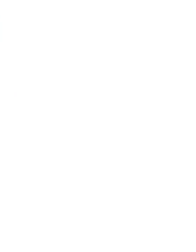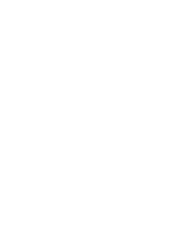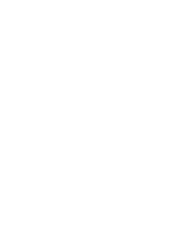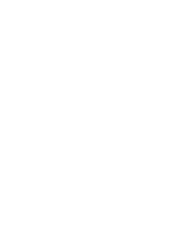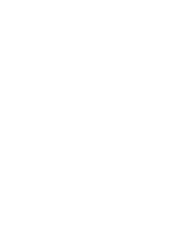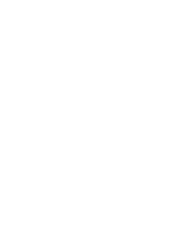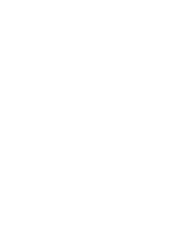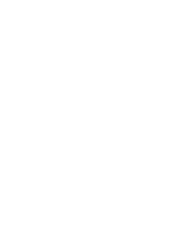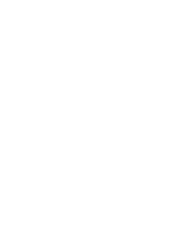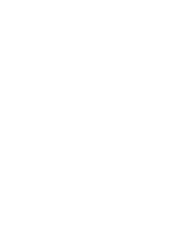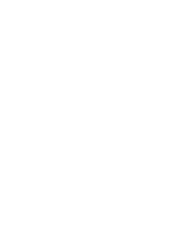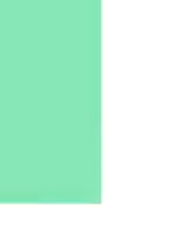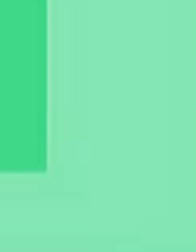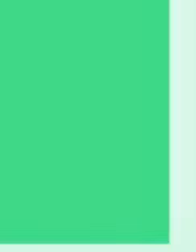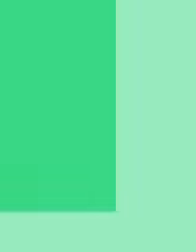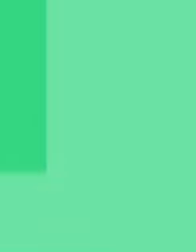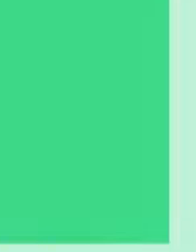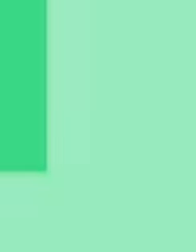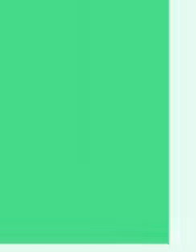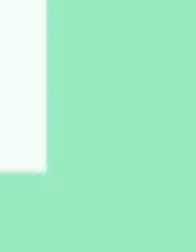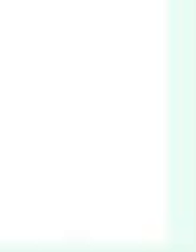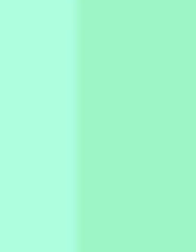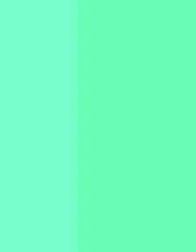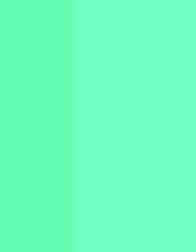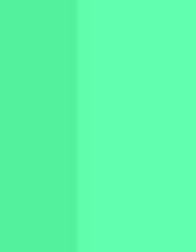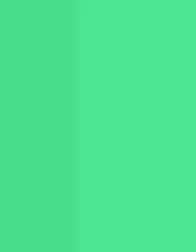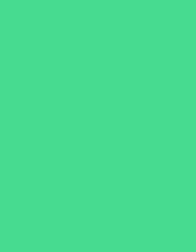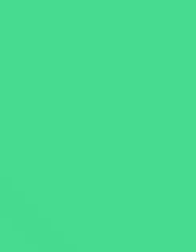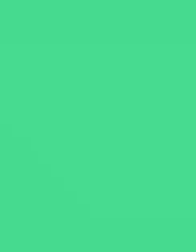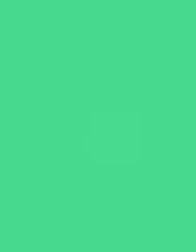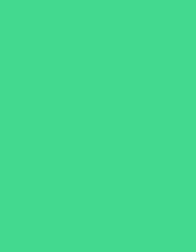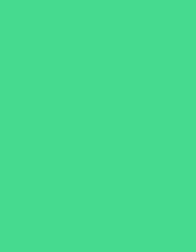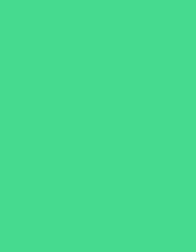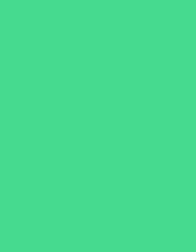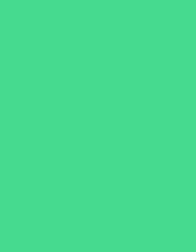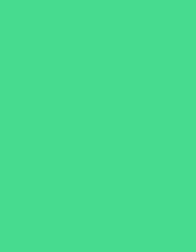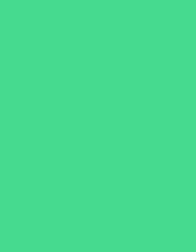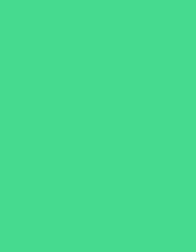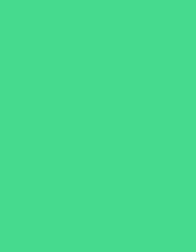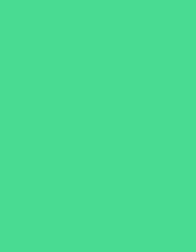Son las cuatro.